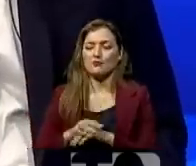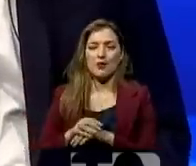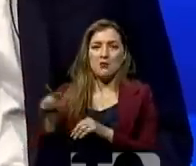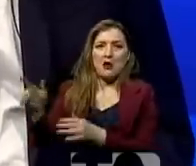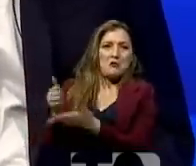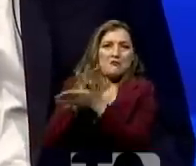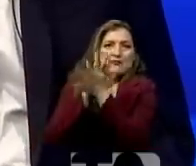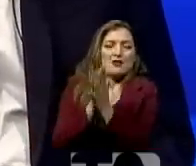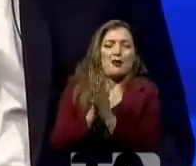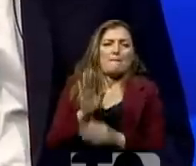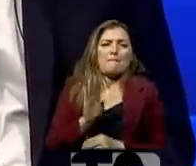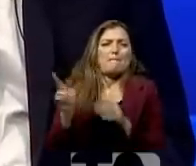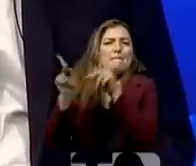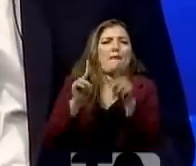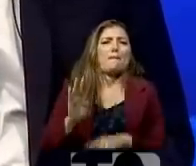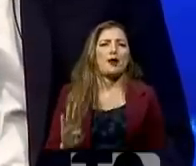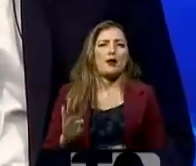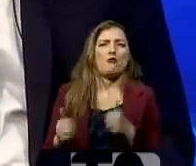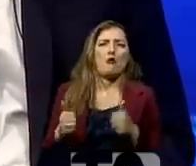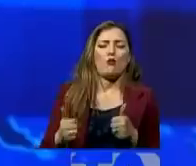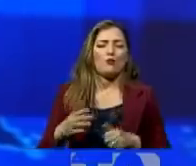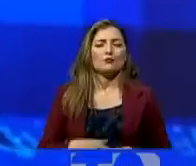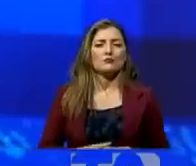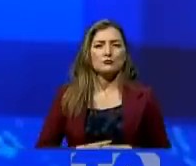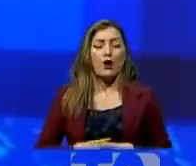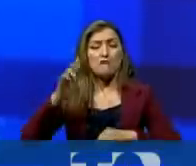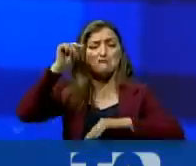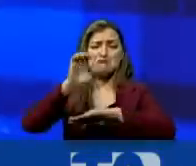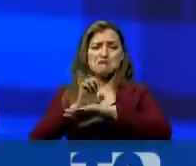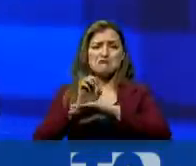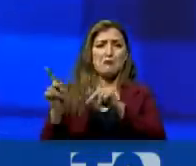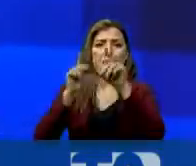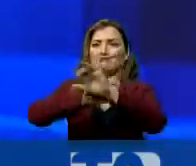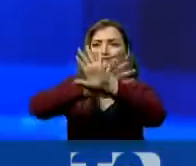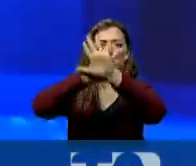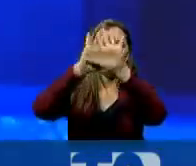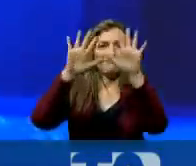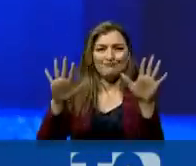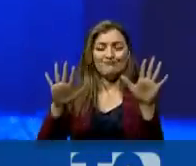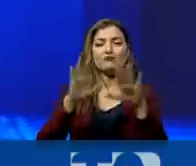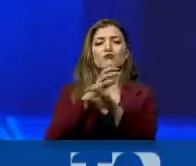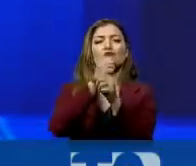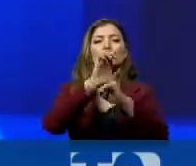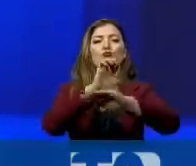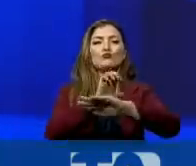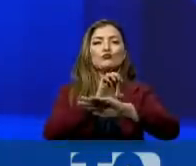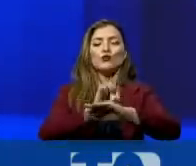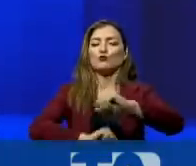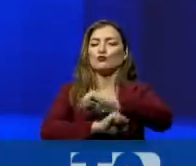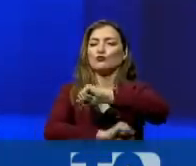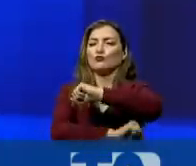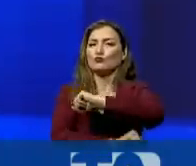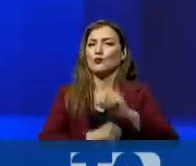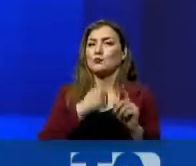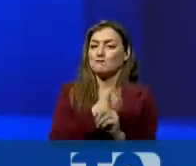un plan muy claro de seguridad en el ecuador y lo está desarrollando en dos ejes fundamentales primero luchar contra